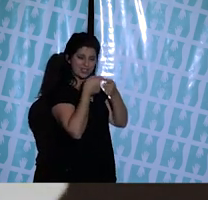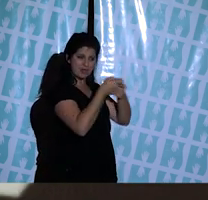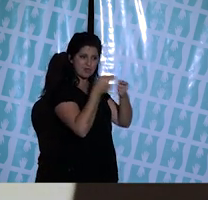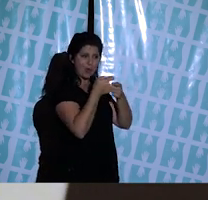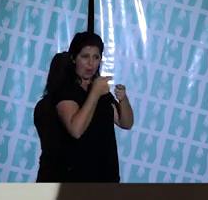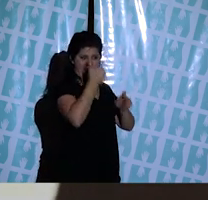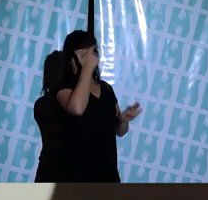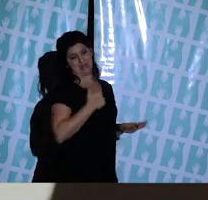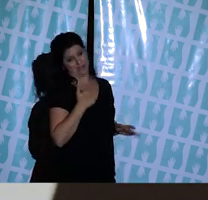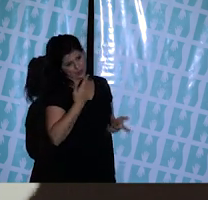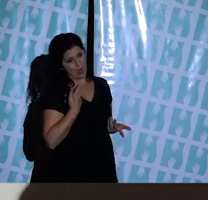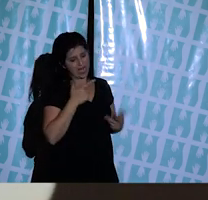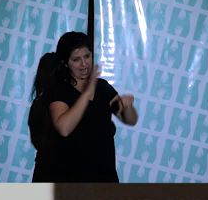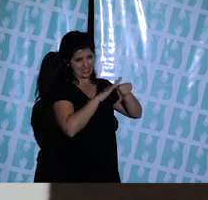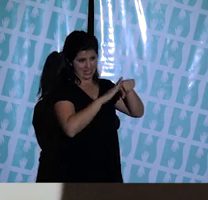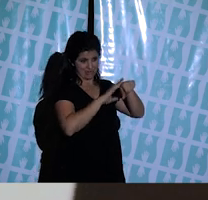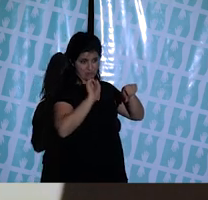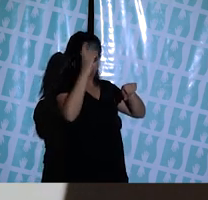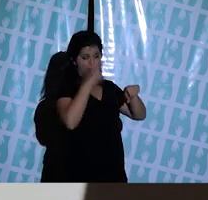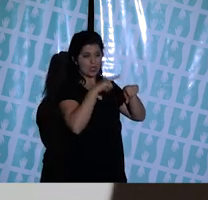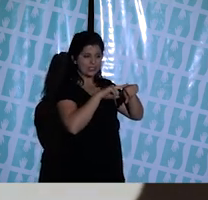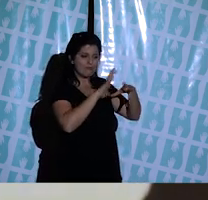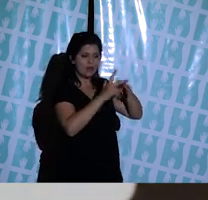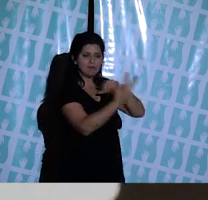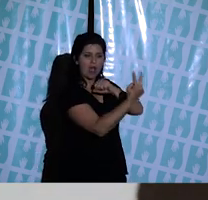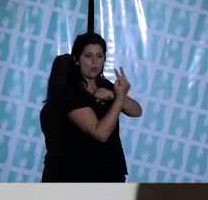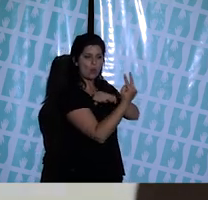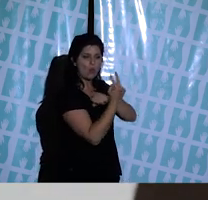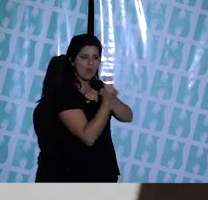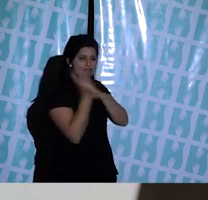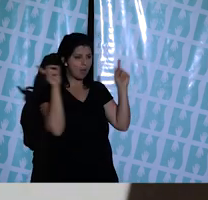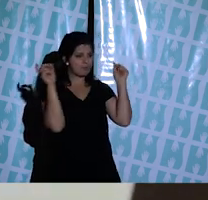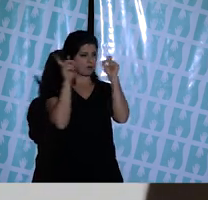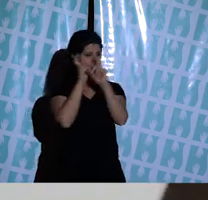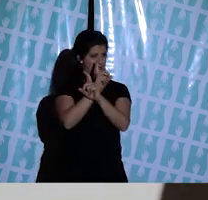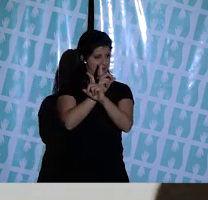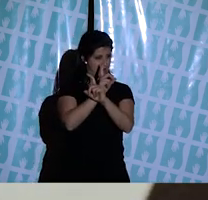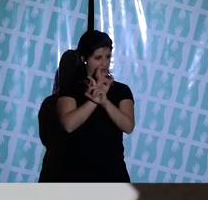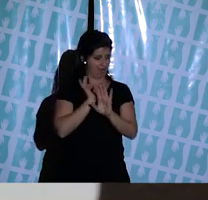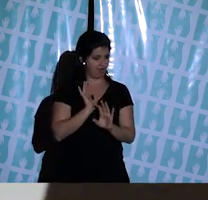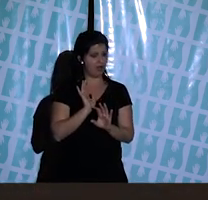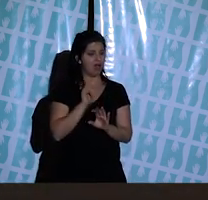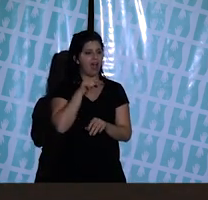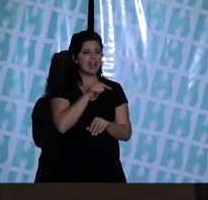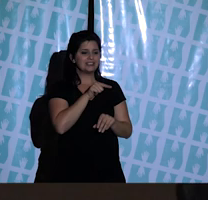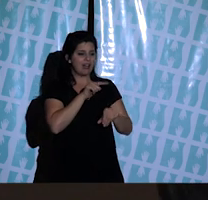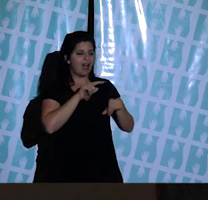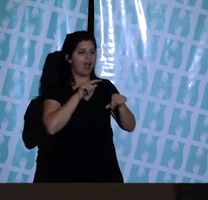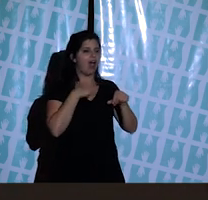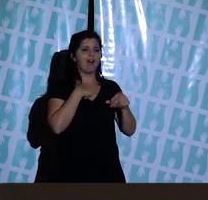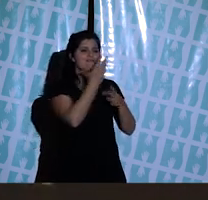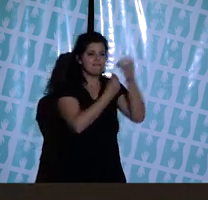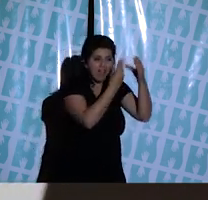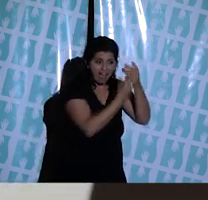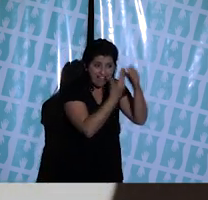las más modernas, que son las que nos van a proteger frente a todos estos otros problemas, estas vulnerabilidades, esta imperfección que traemos